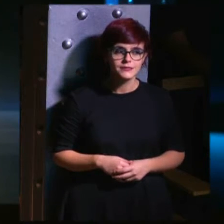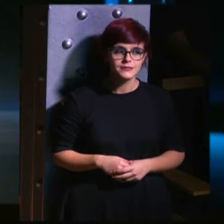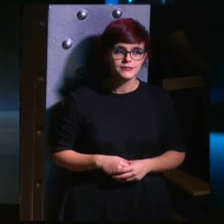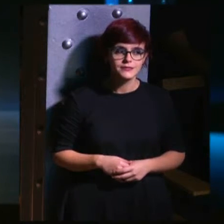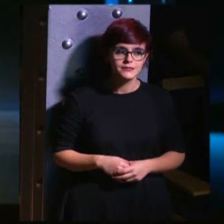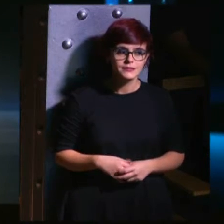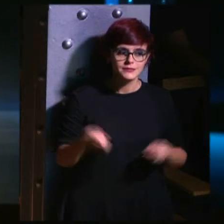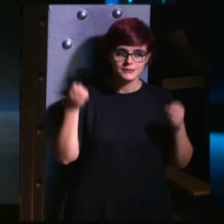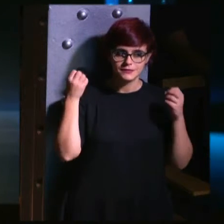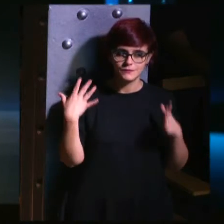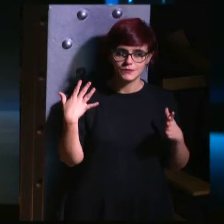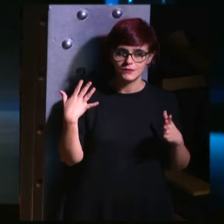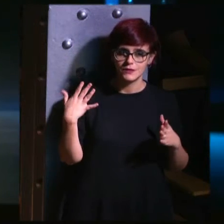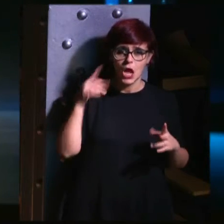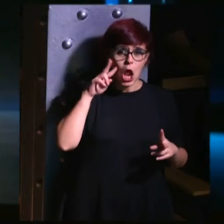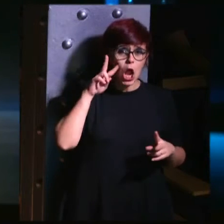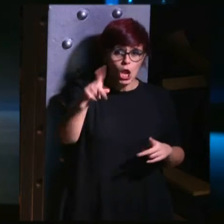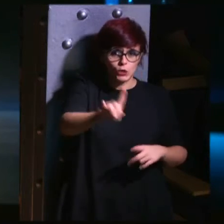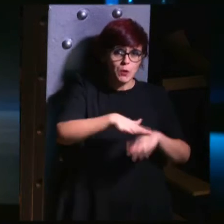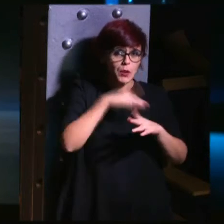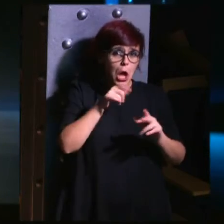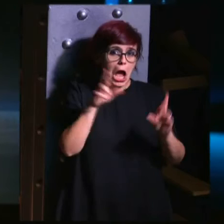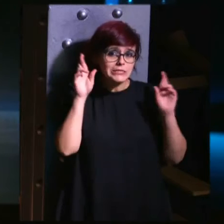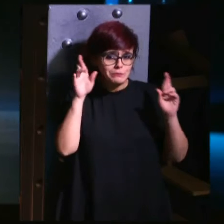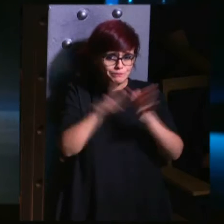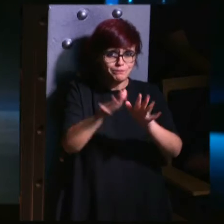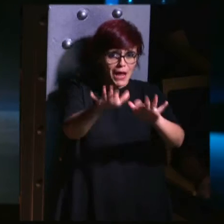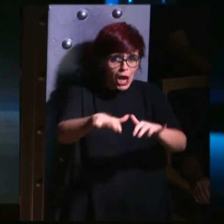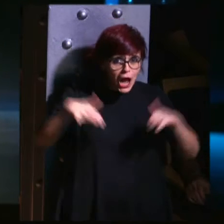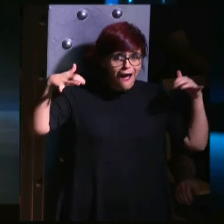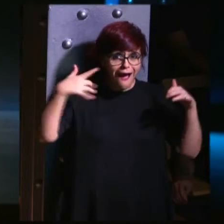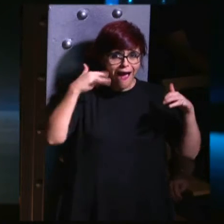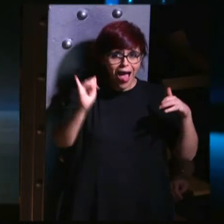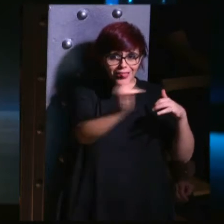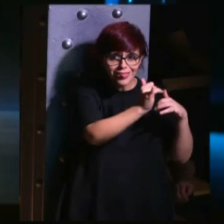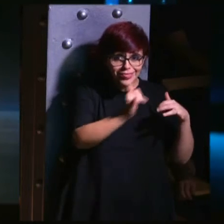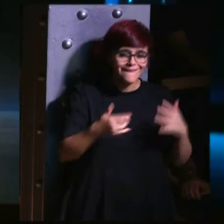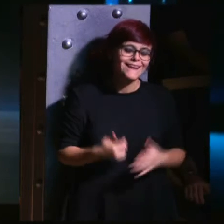Vale. Bueno, no veo, pero confío en que estáis ahí detrás de las luces.